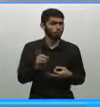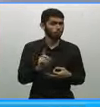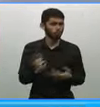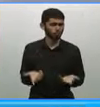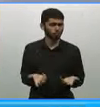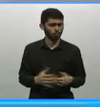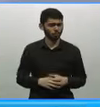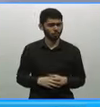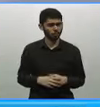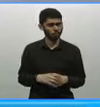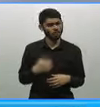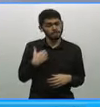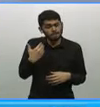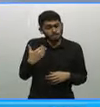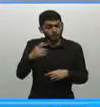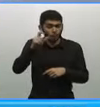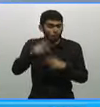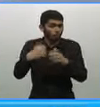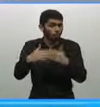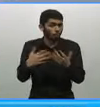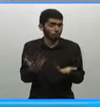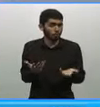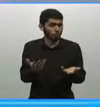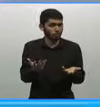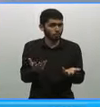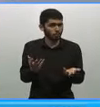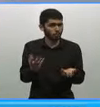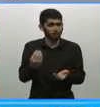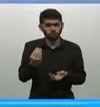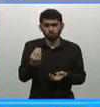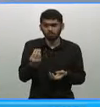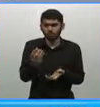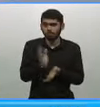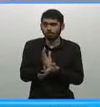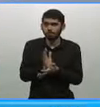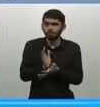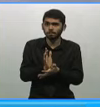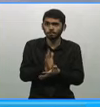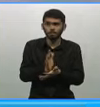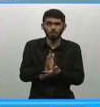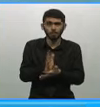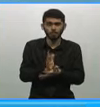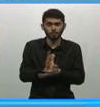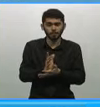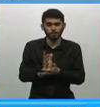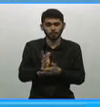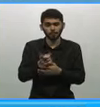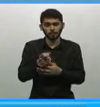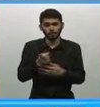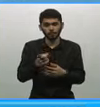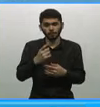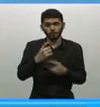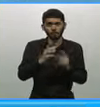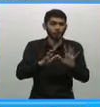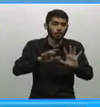Me da mucha pena por los futbolistas, porque incluso creo que es una manera de acercarlos a ellos. Alguno